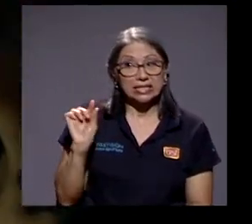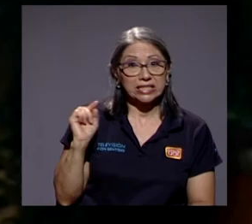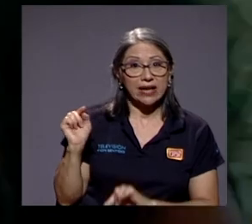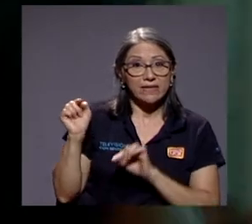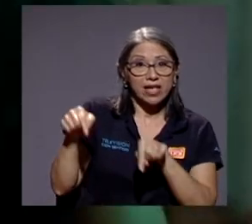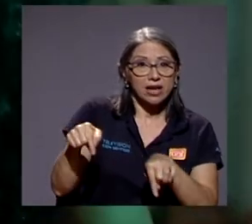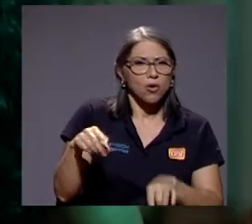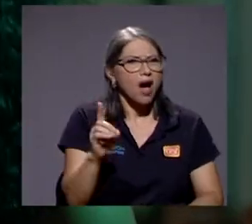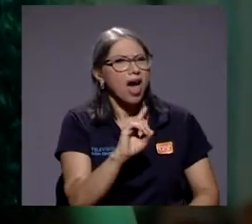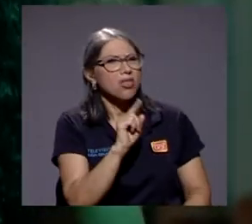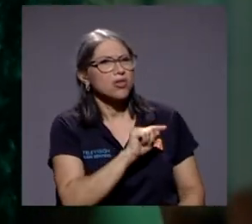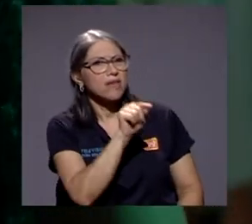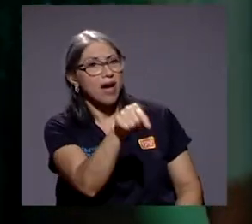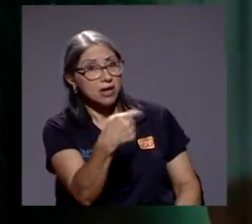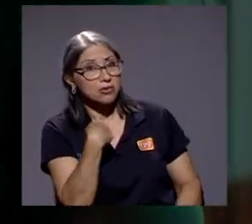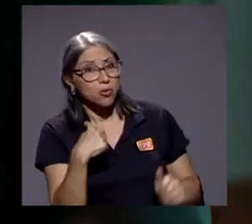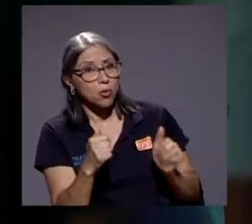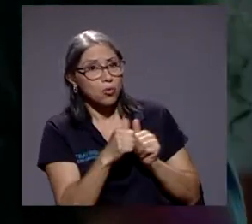con usted